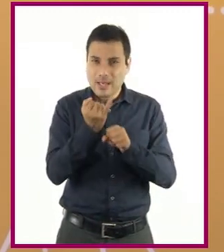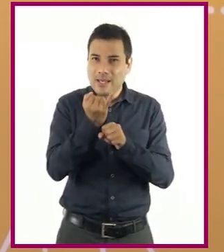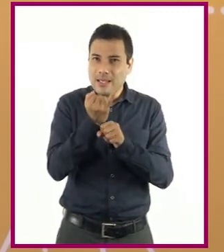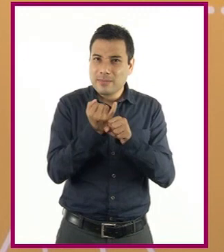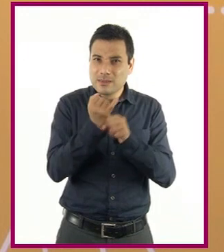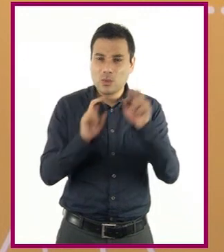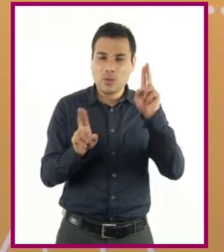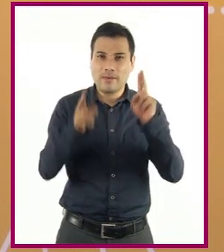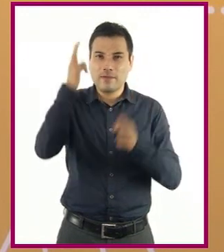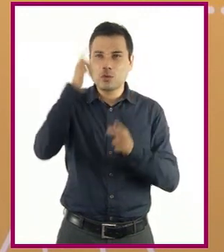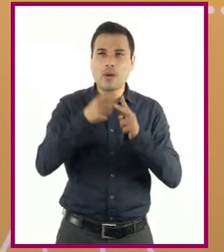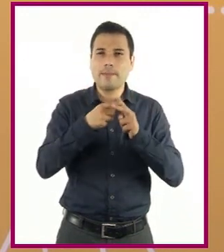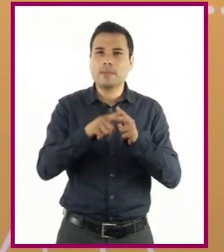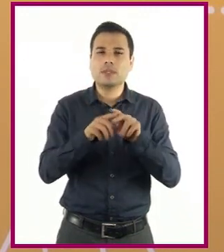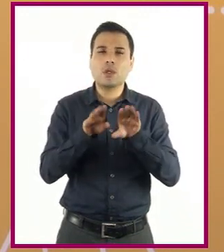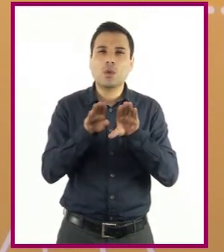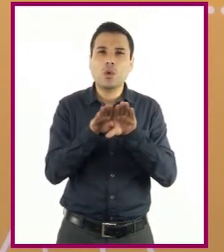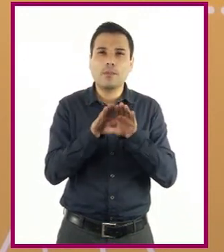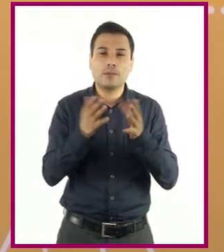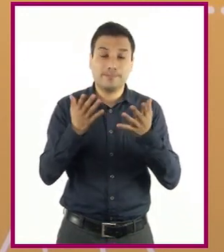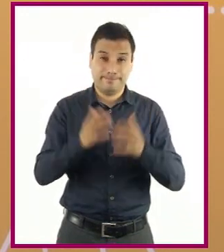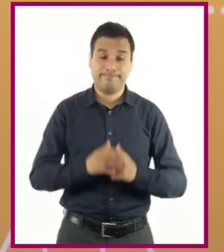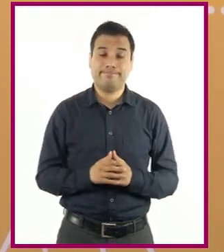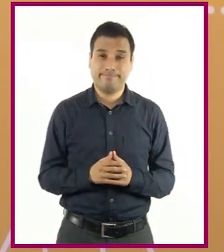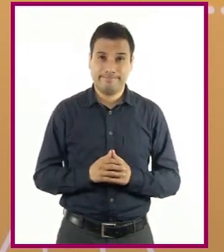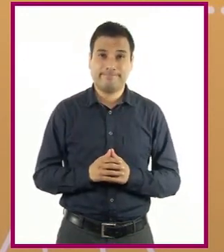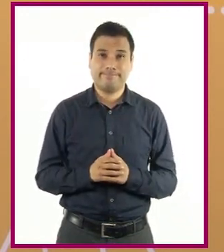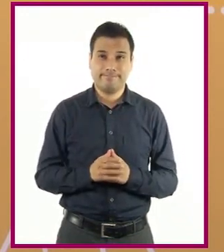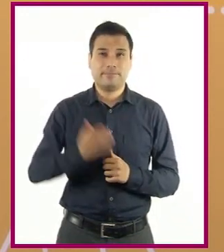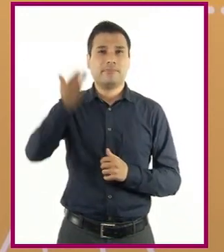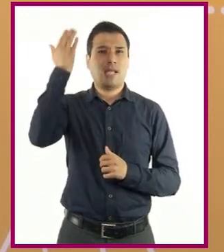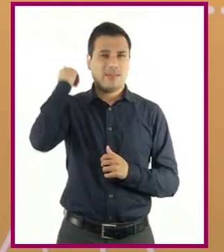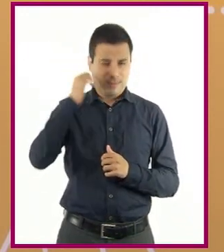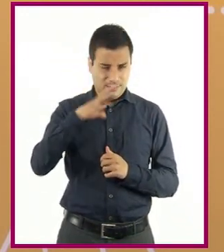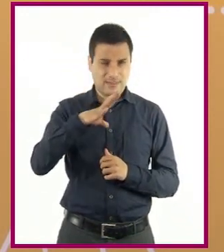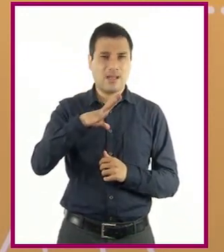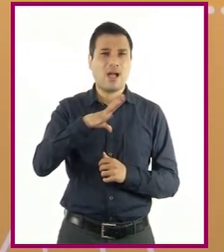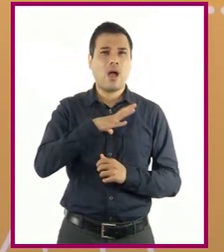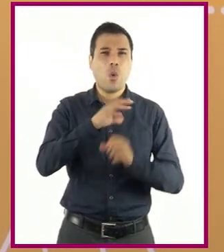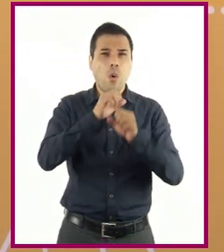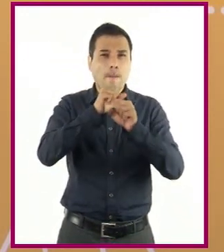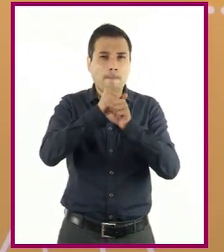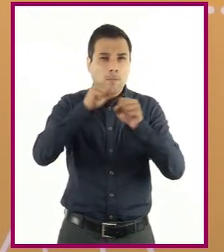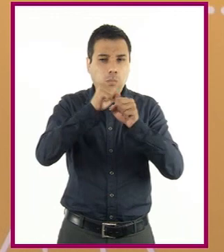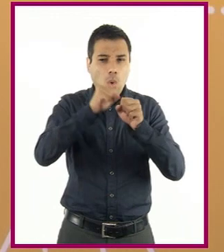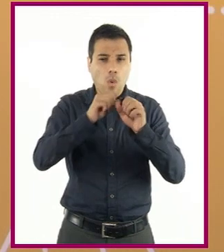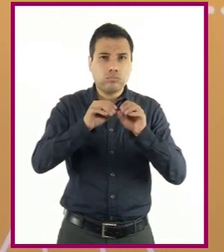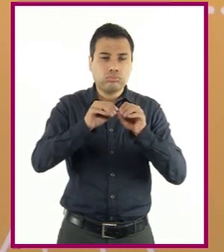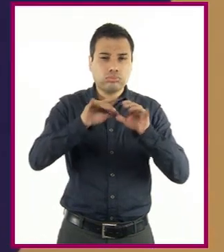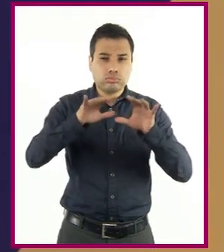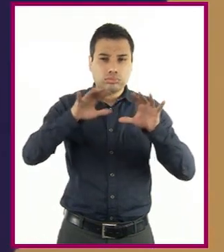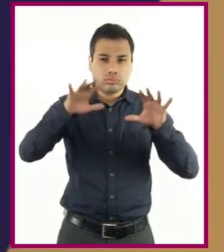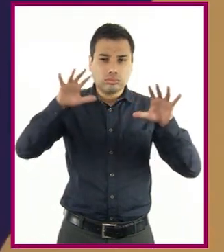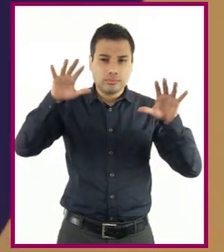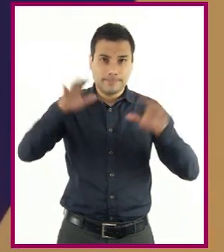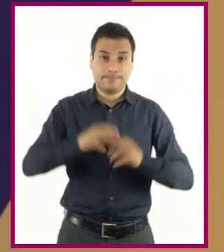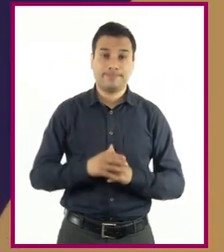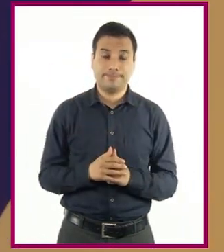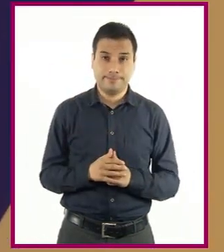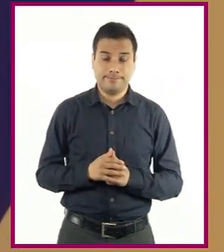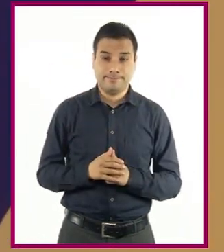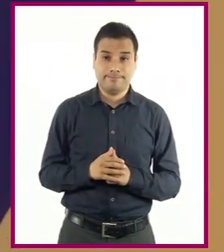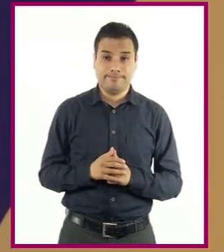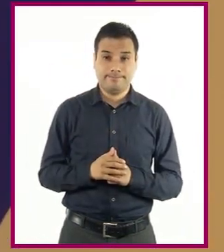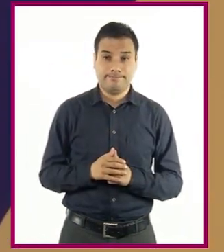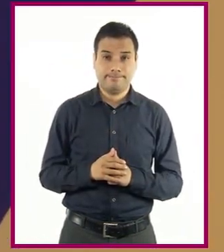confirmar, de manera teórica, la existencia de una gran explosión que provocó el nacimiento del universo. Para